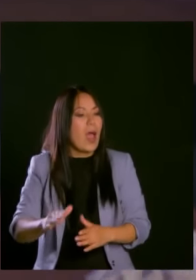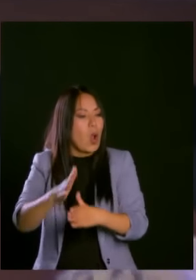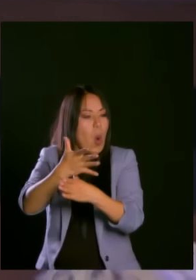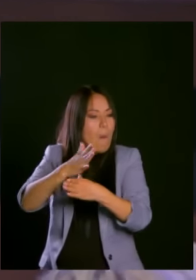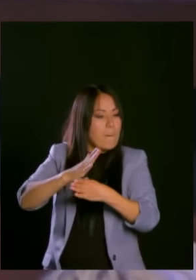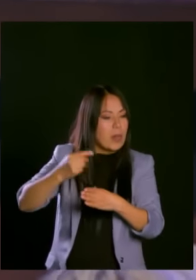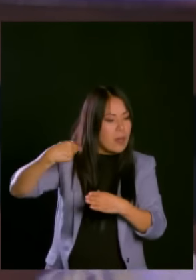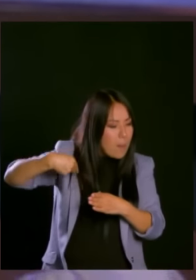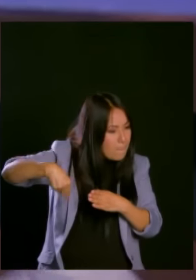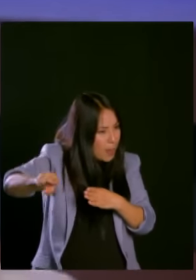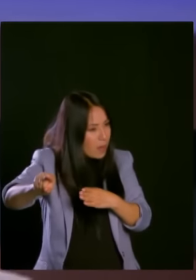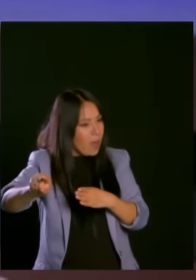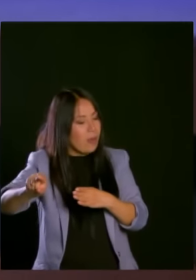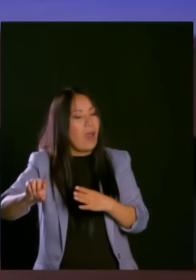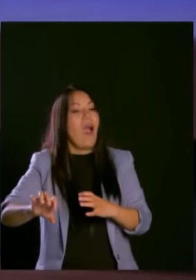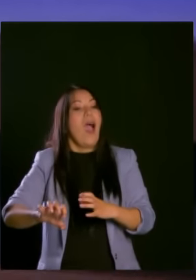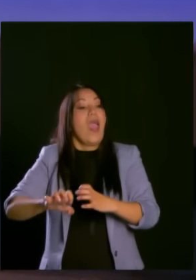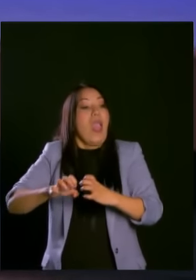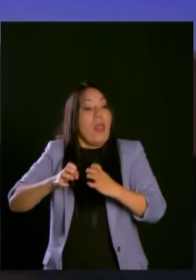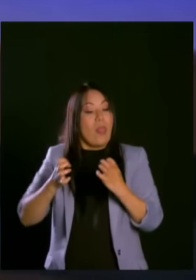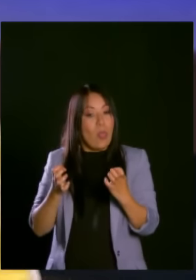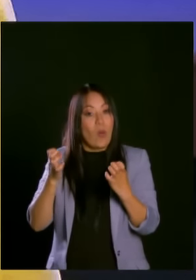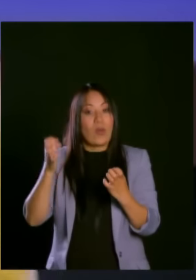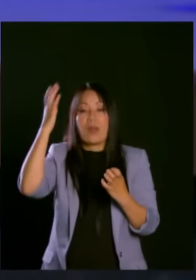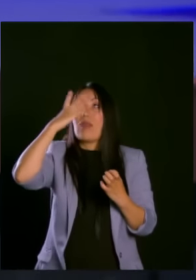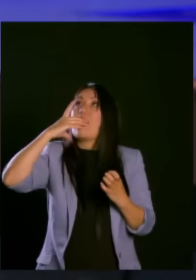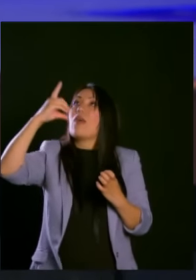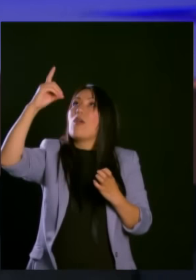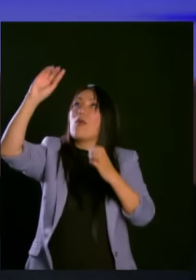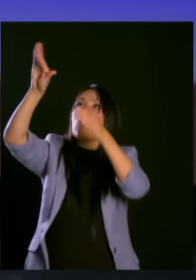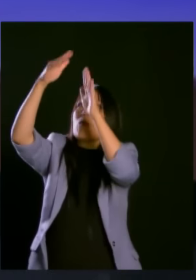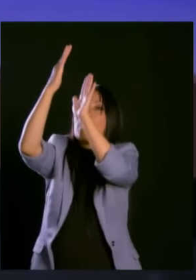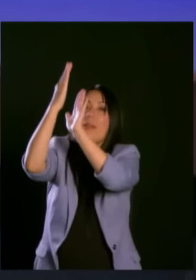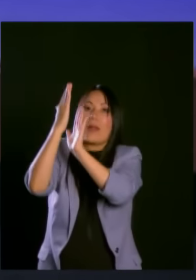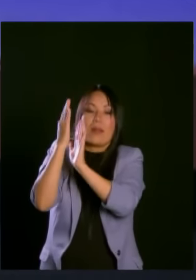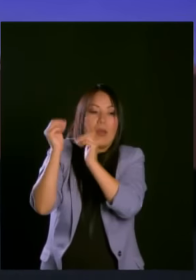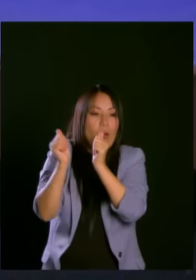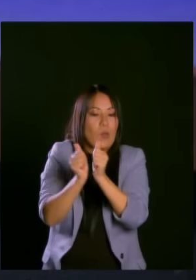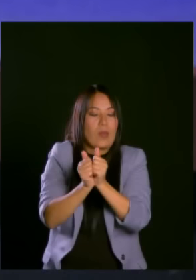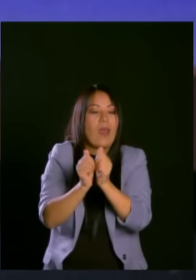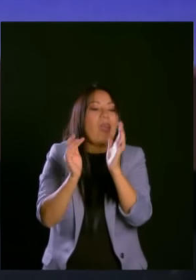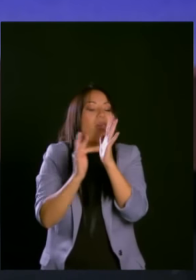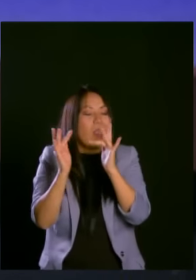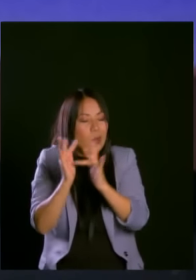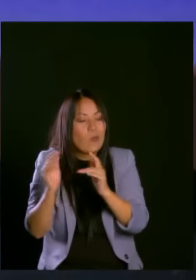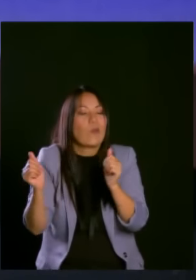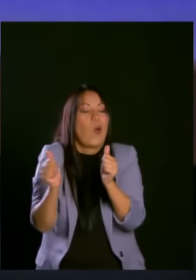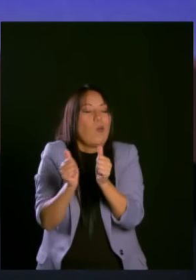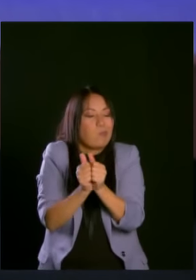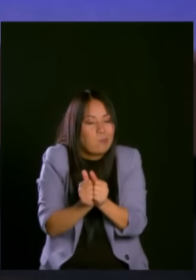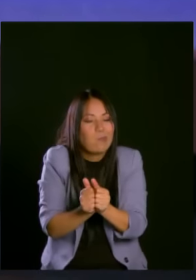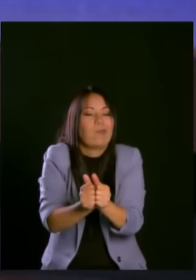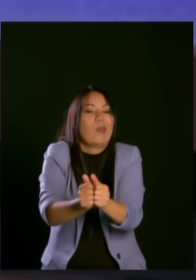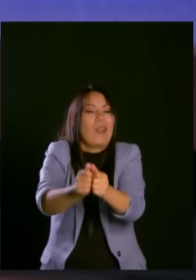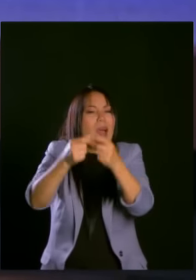Vayan y hagan discípulos a todas las naciones. Y he aquí, yo estaré con ustedes todos los días hasta el fin del mundo.